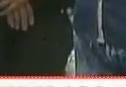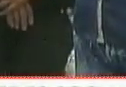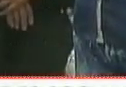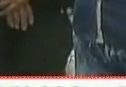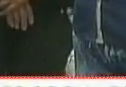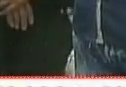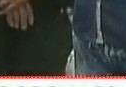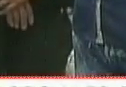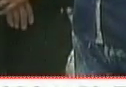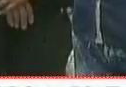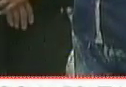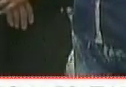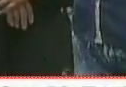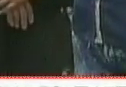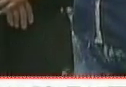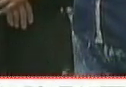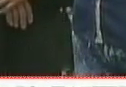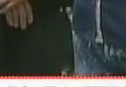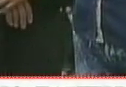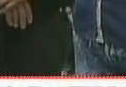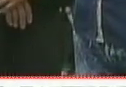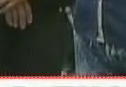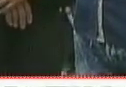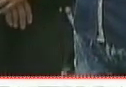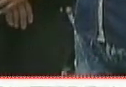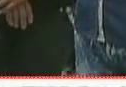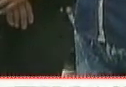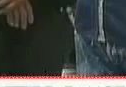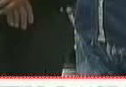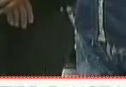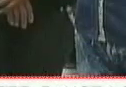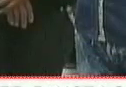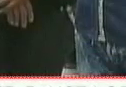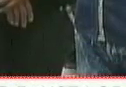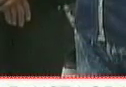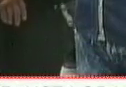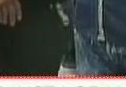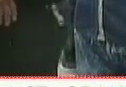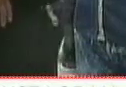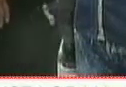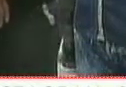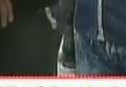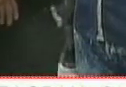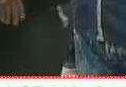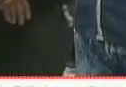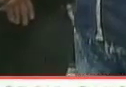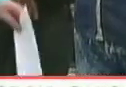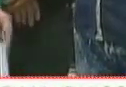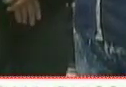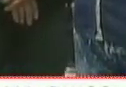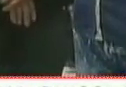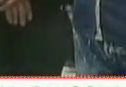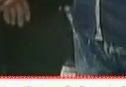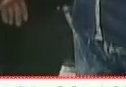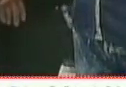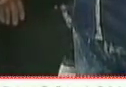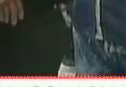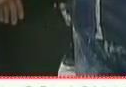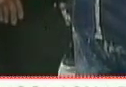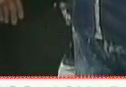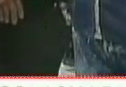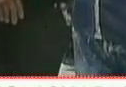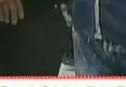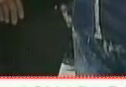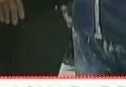en este plan tan bonito en este plan nacional una gota de amor en resistencia para todas las escuelas del